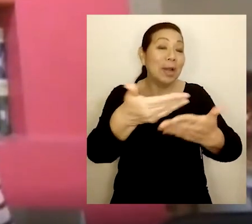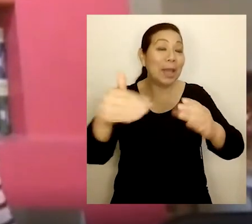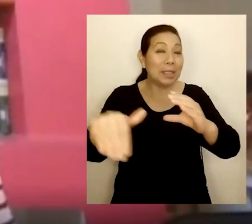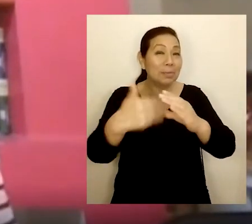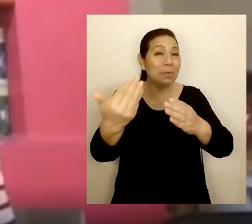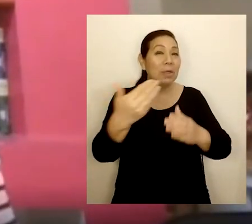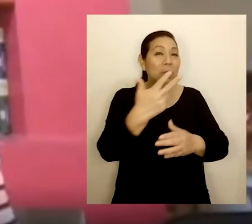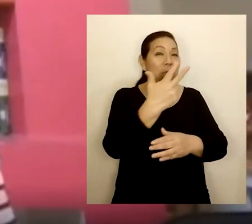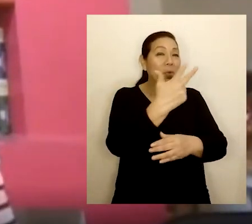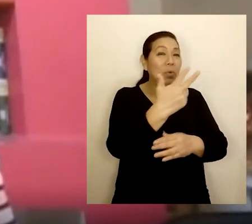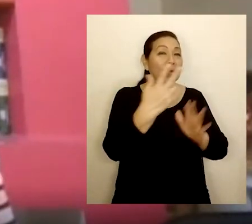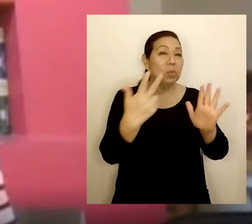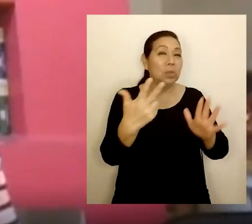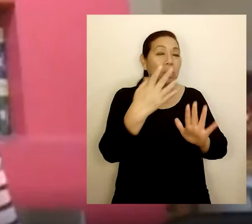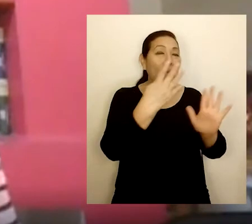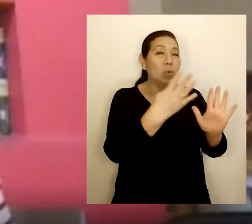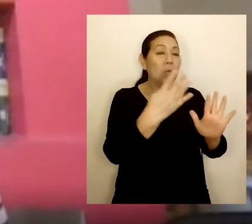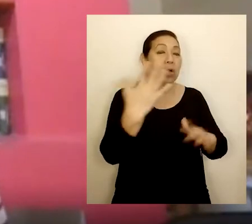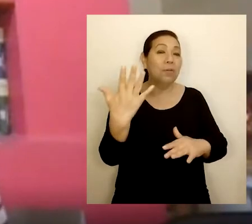expediente